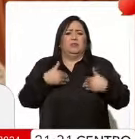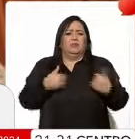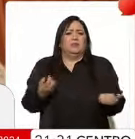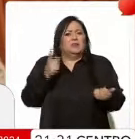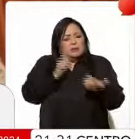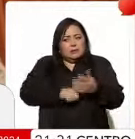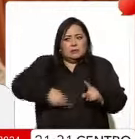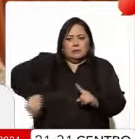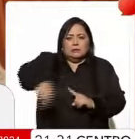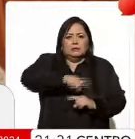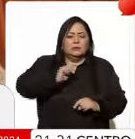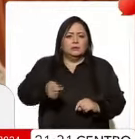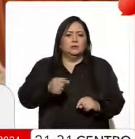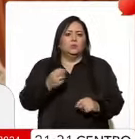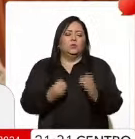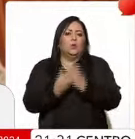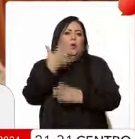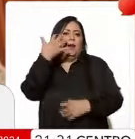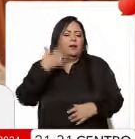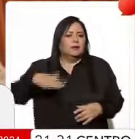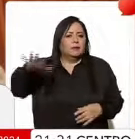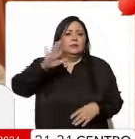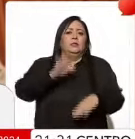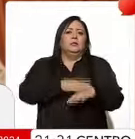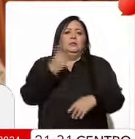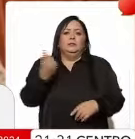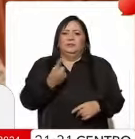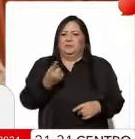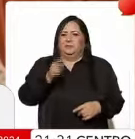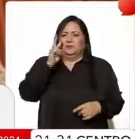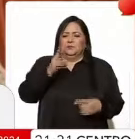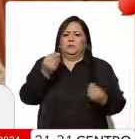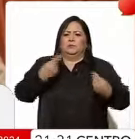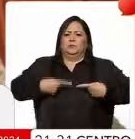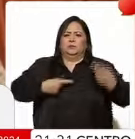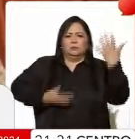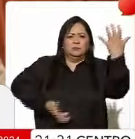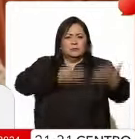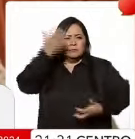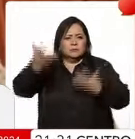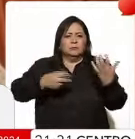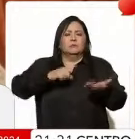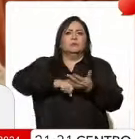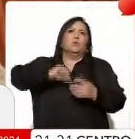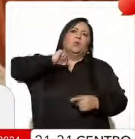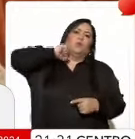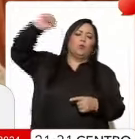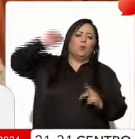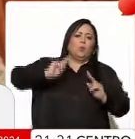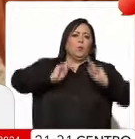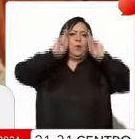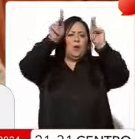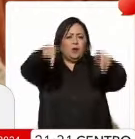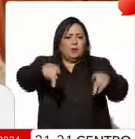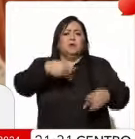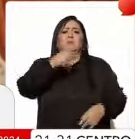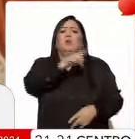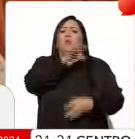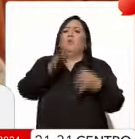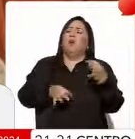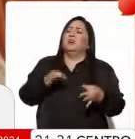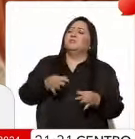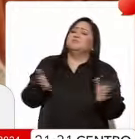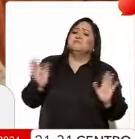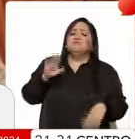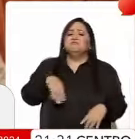estaba viviendo en ese momento en Nuevo León, donde había descabezados, quemados como en el viejo oeste, colgados de puentes a paso de nivel. Y el juez, como Dios